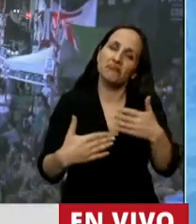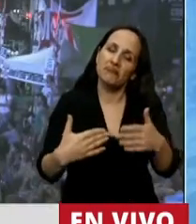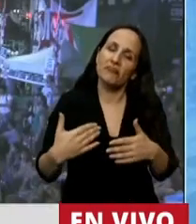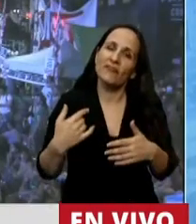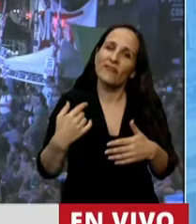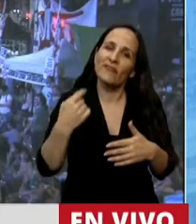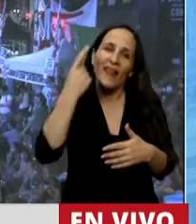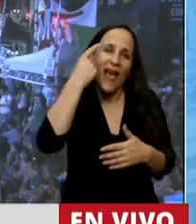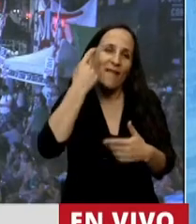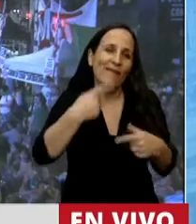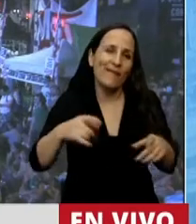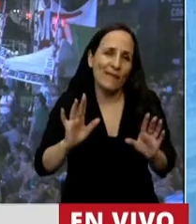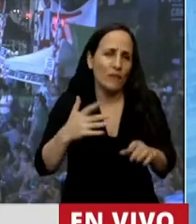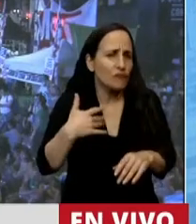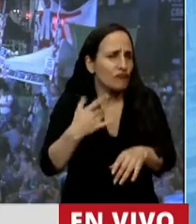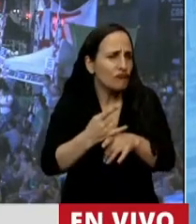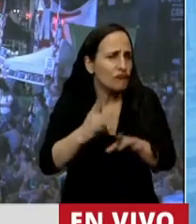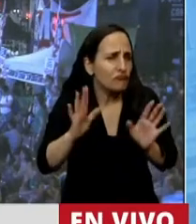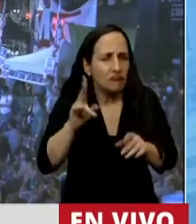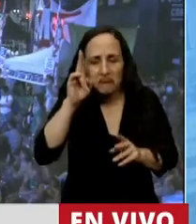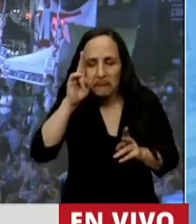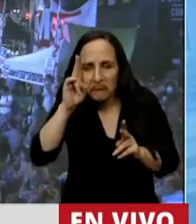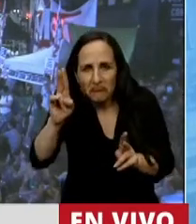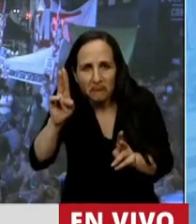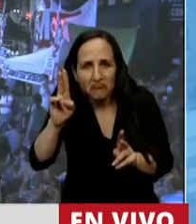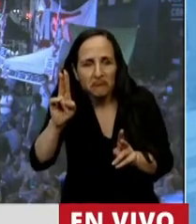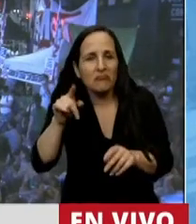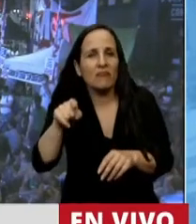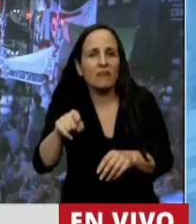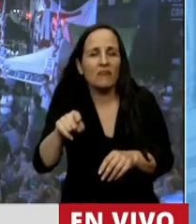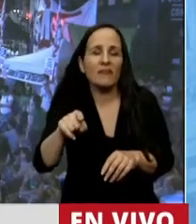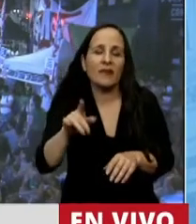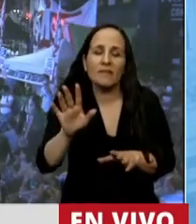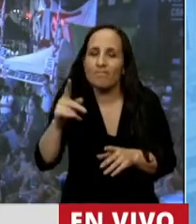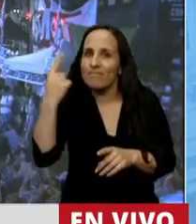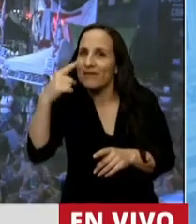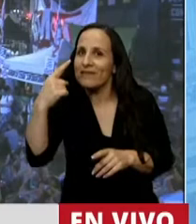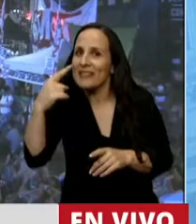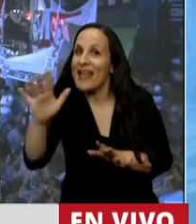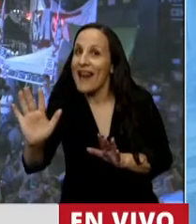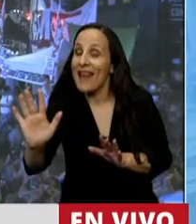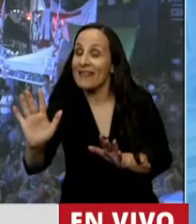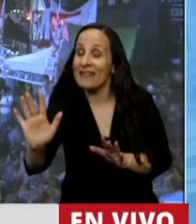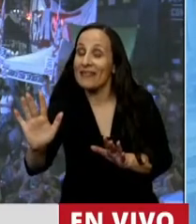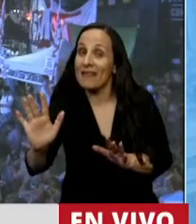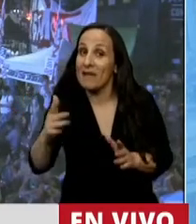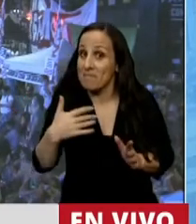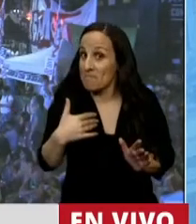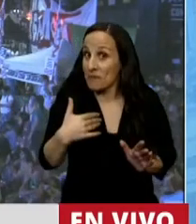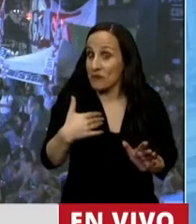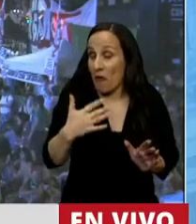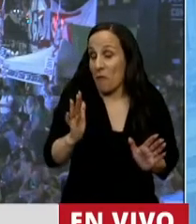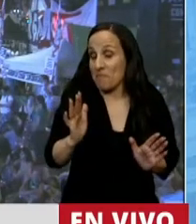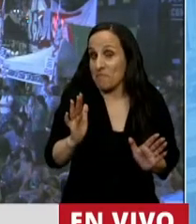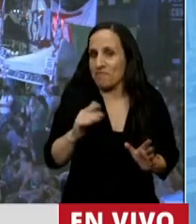aprendiendo ciertas cosas. Siempre fui muy respetuoso de los celestes, siendo un hombre que vota a